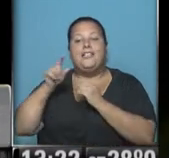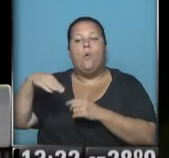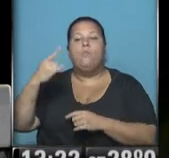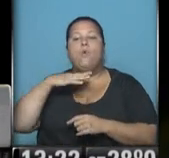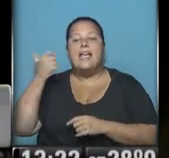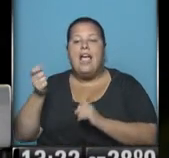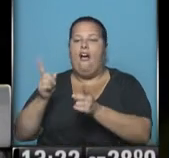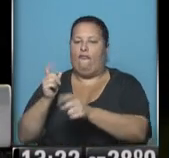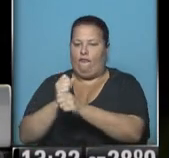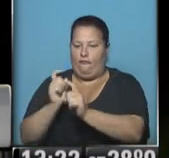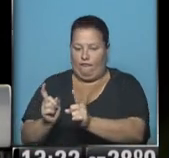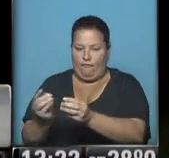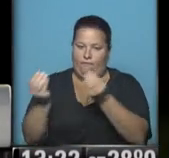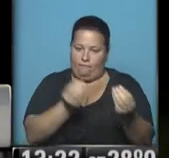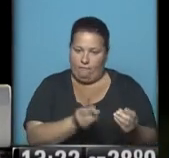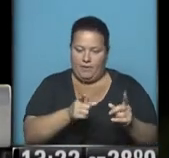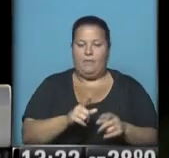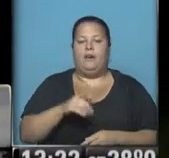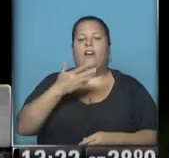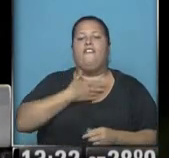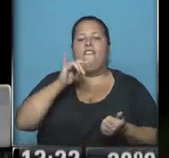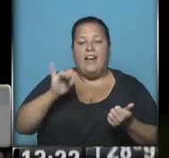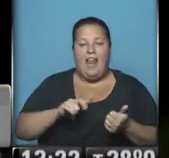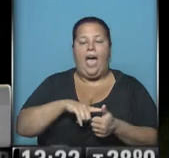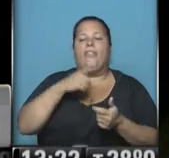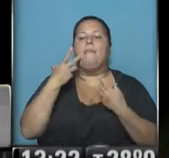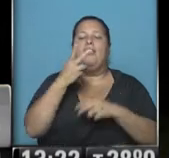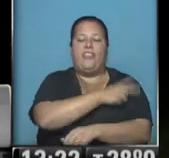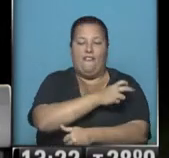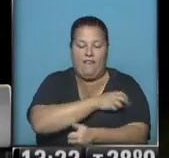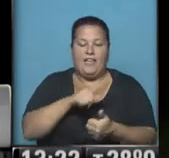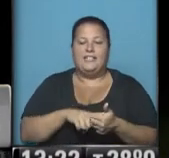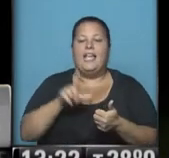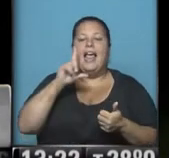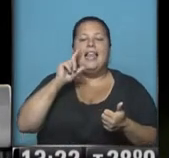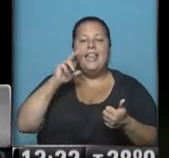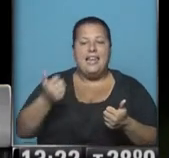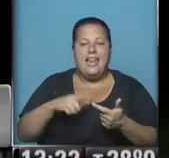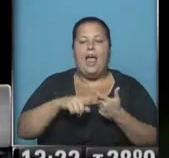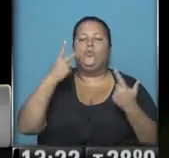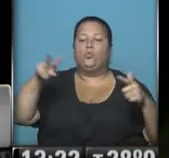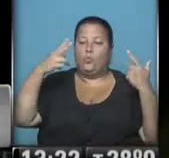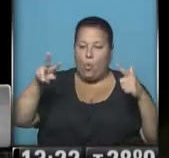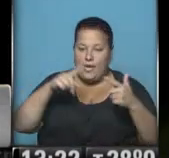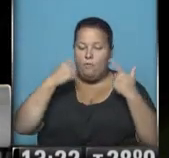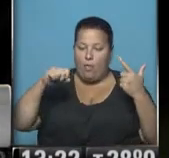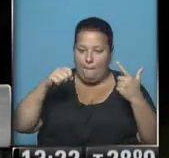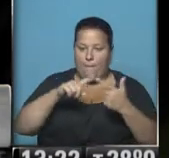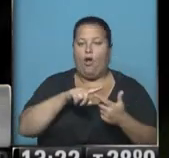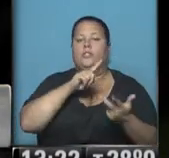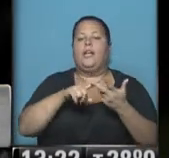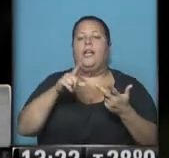mujica mantendrán sus cargos eleuterio fernández huidobro en defensa lilián kechichián en turismo y deporte